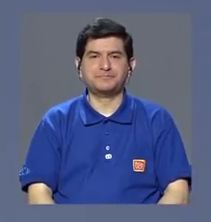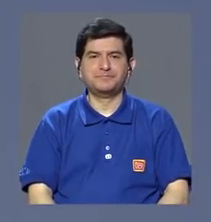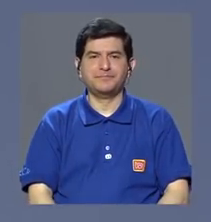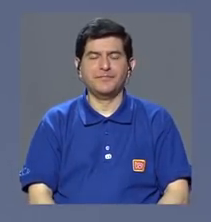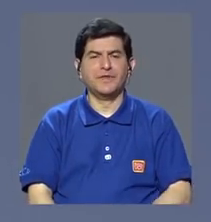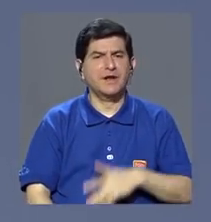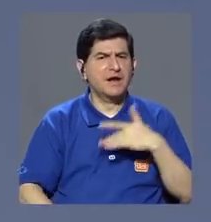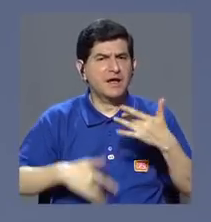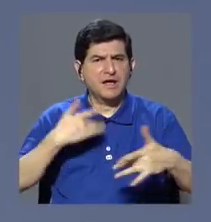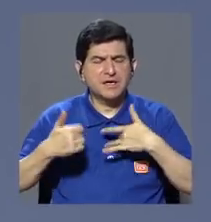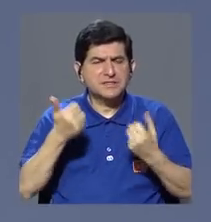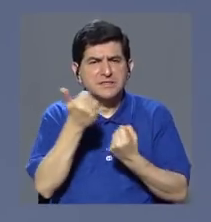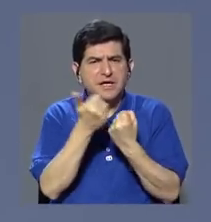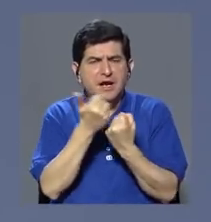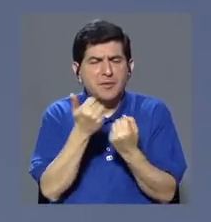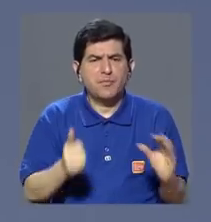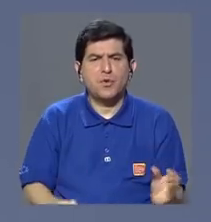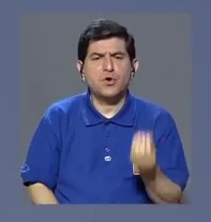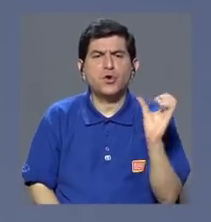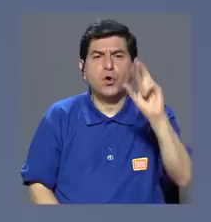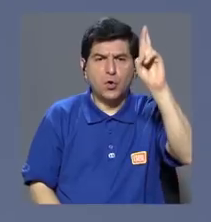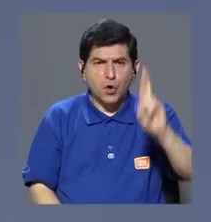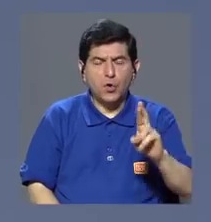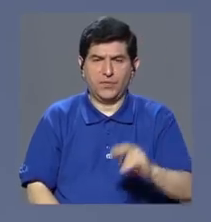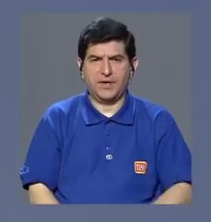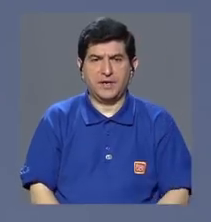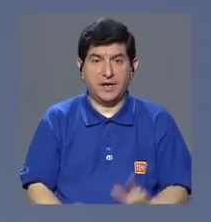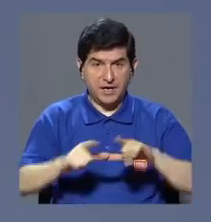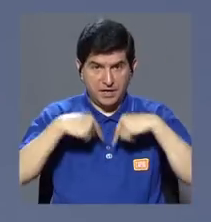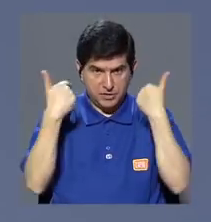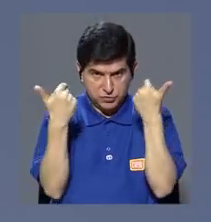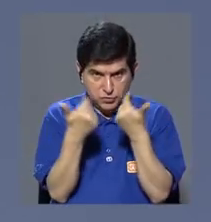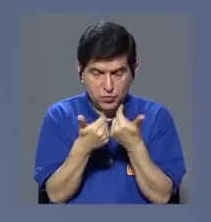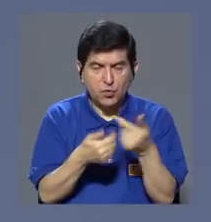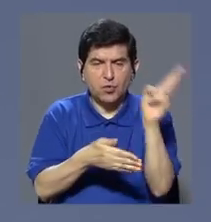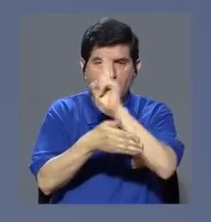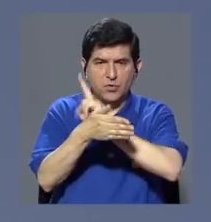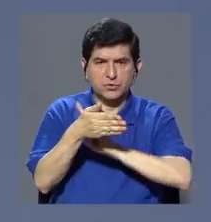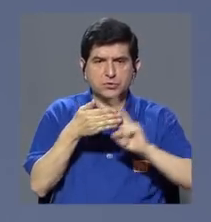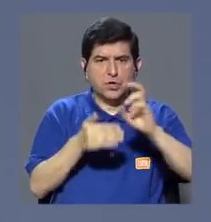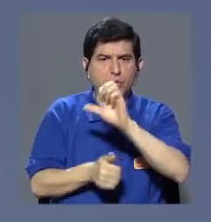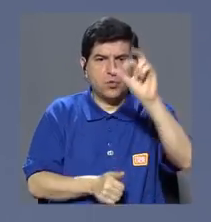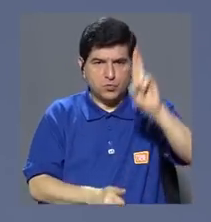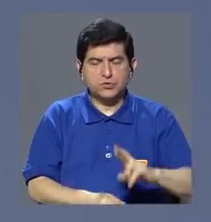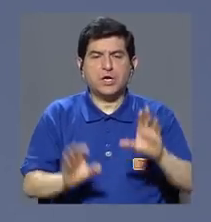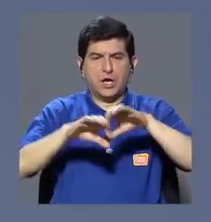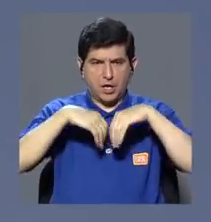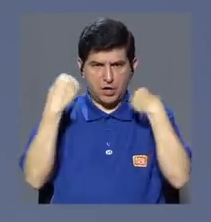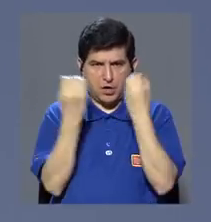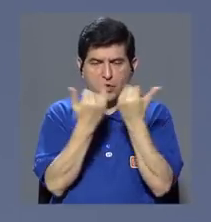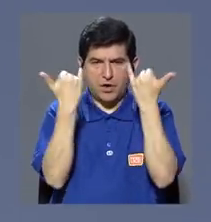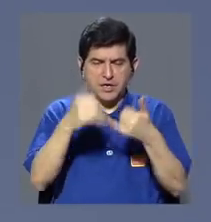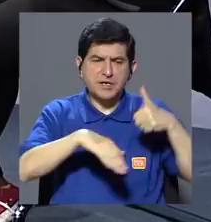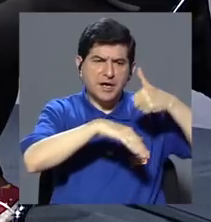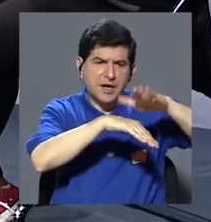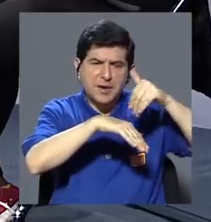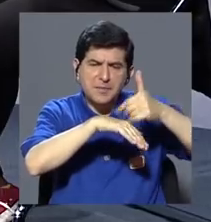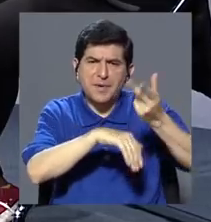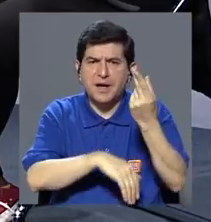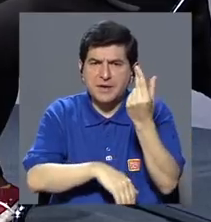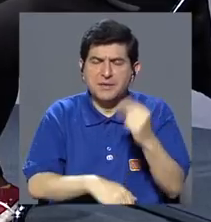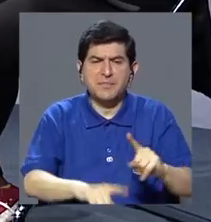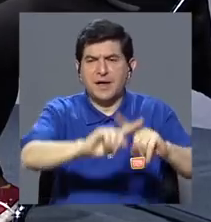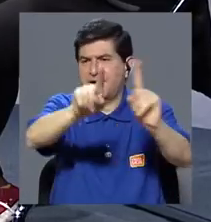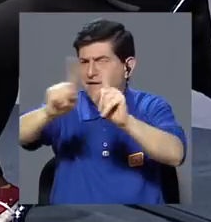sentido el respaldo de las juventudes costarricenses tengo entendido que hay grupos inclusivos de la universidad de costa rica que se han organizado en estado enviando dinero a